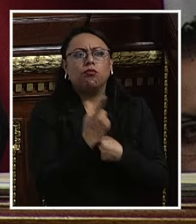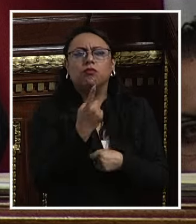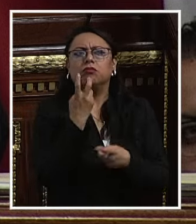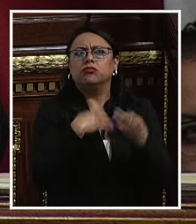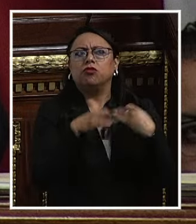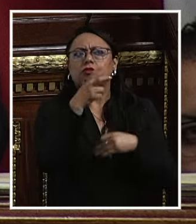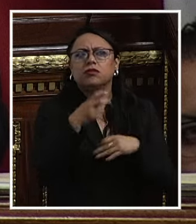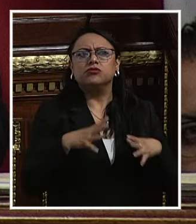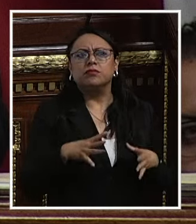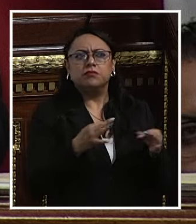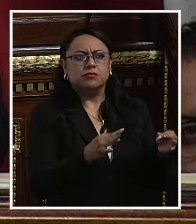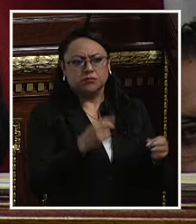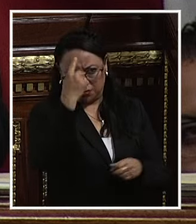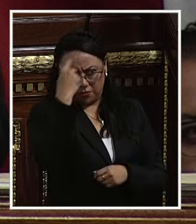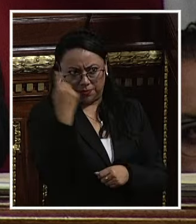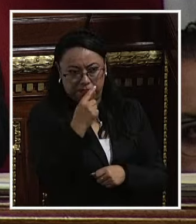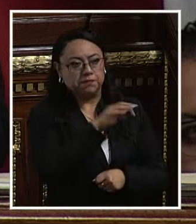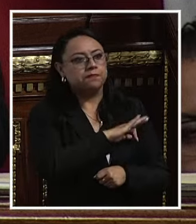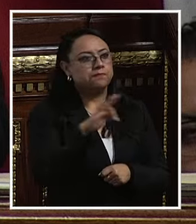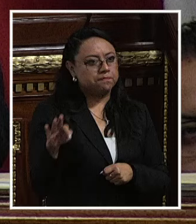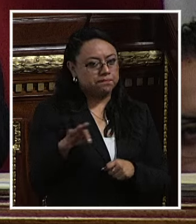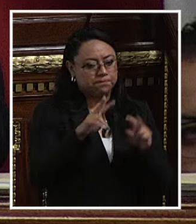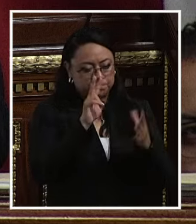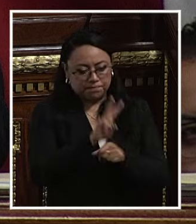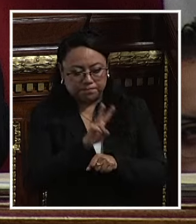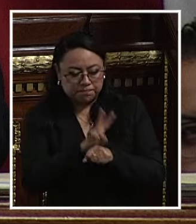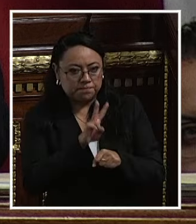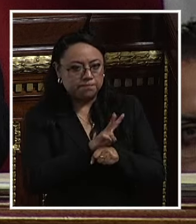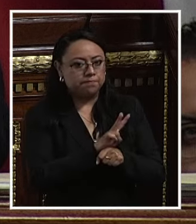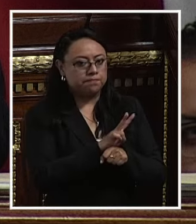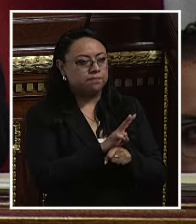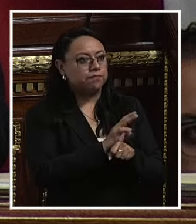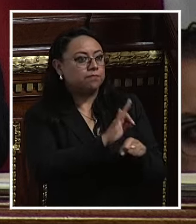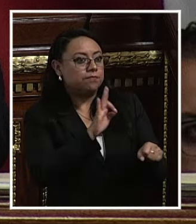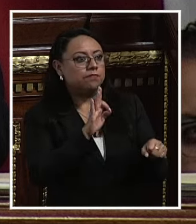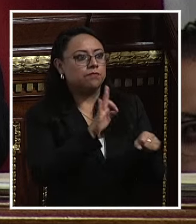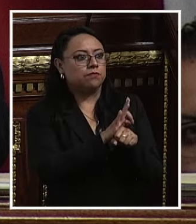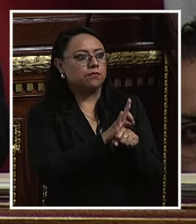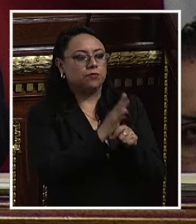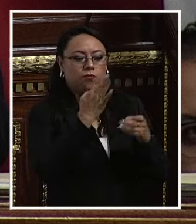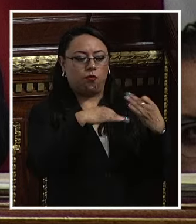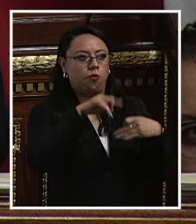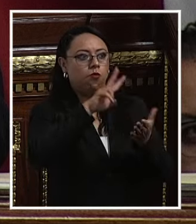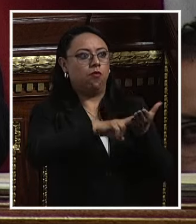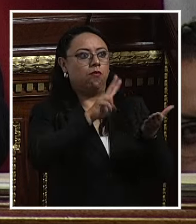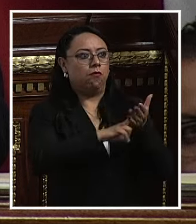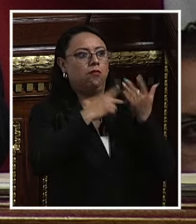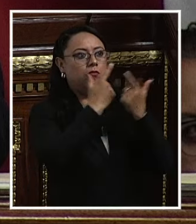para velar y resguardar el valor de la libertad.